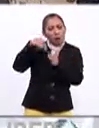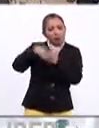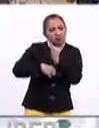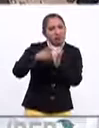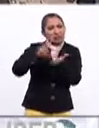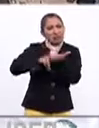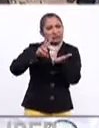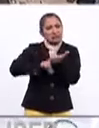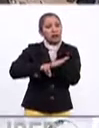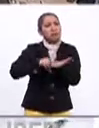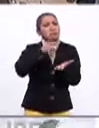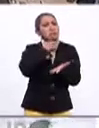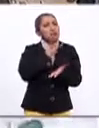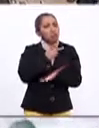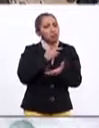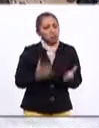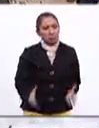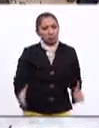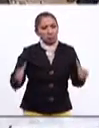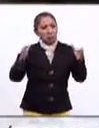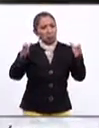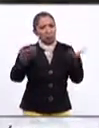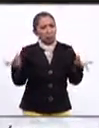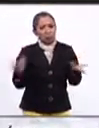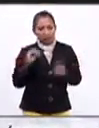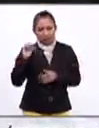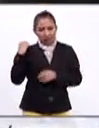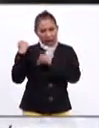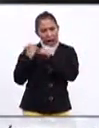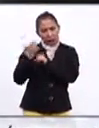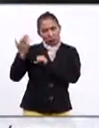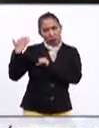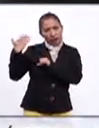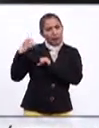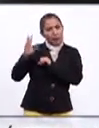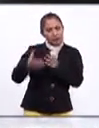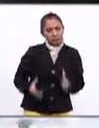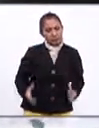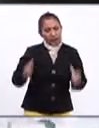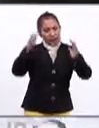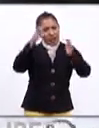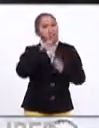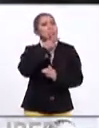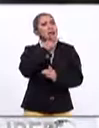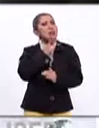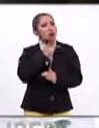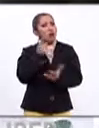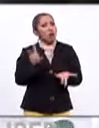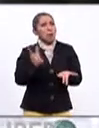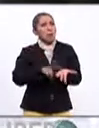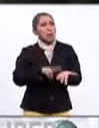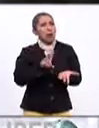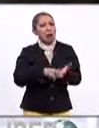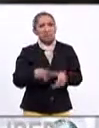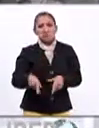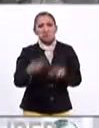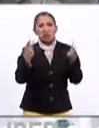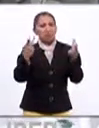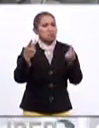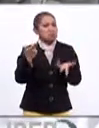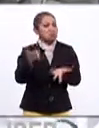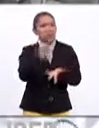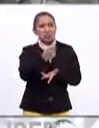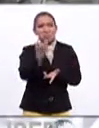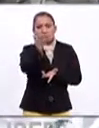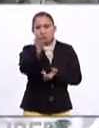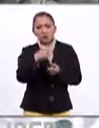los precios del barril de petróleo? No hace muchos años el barril de petróleo se llegaba a cotizar hasta los